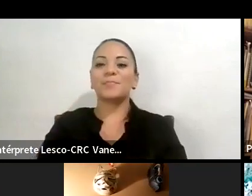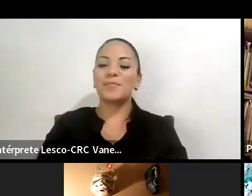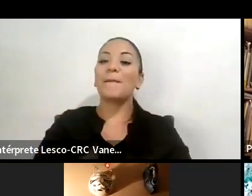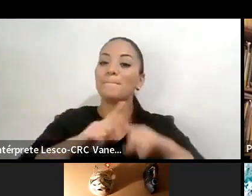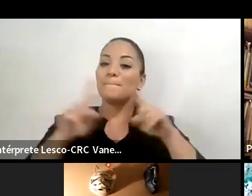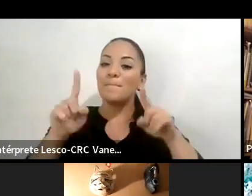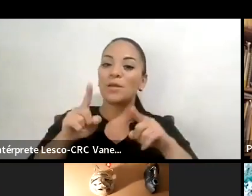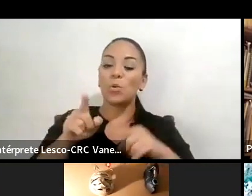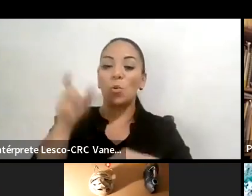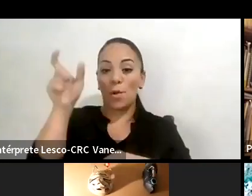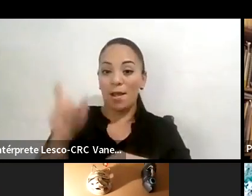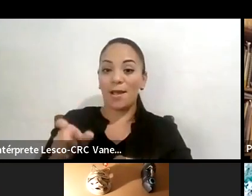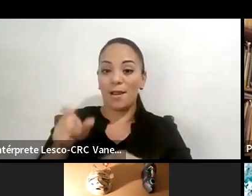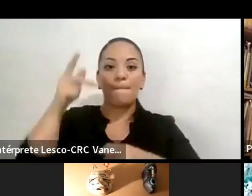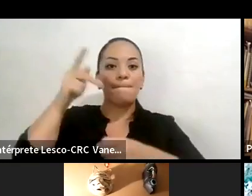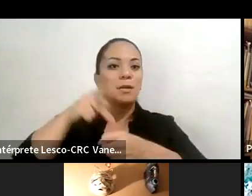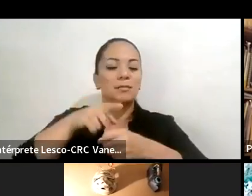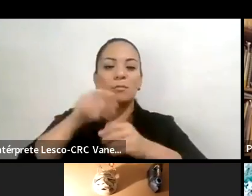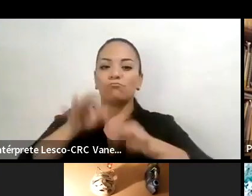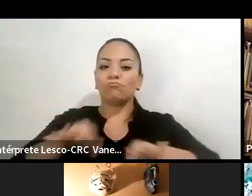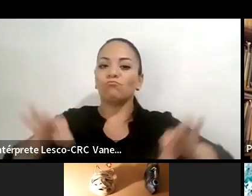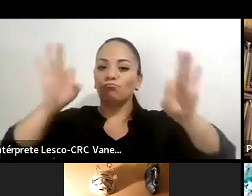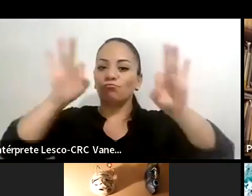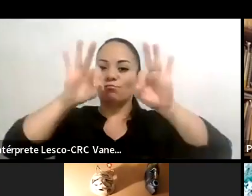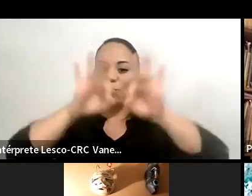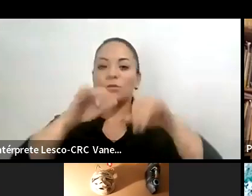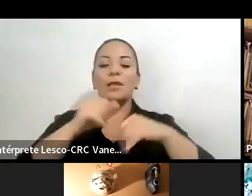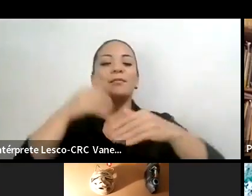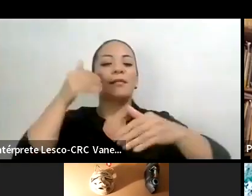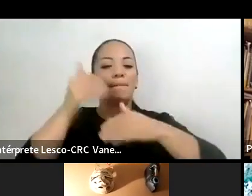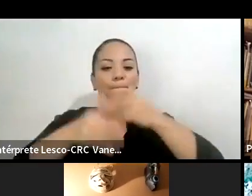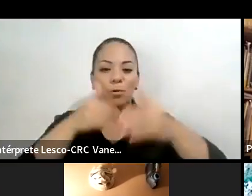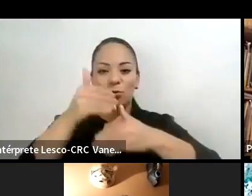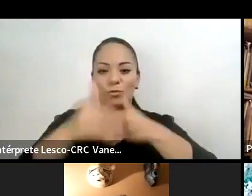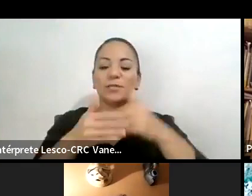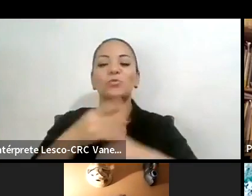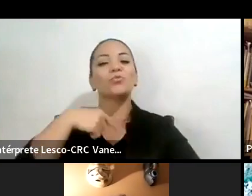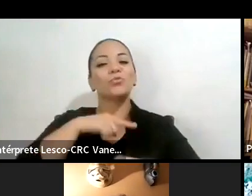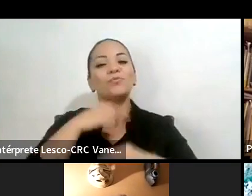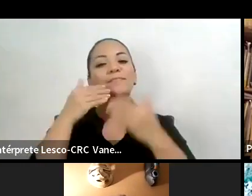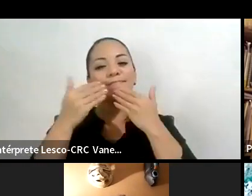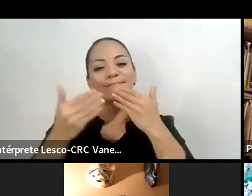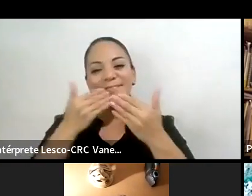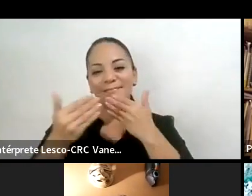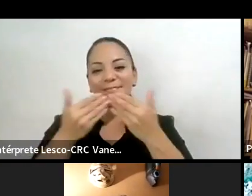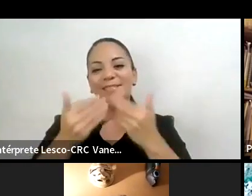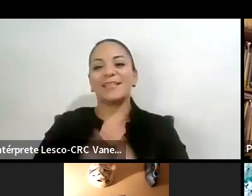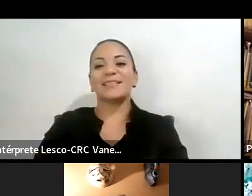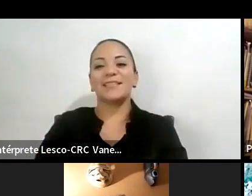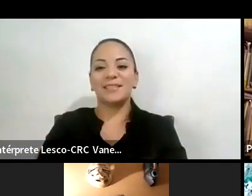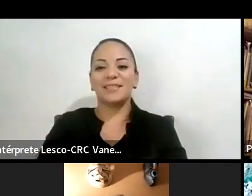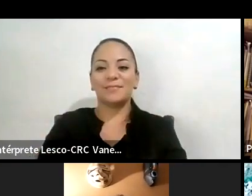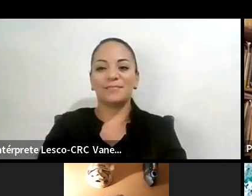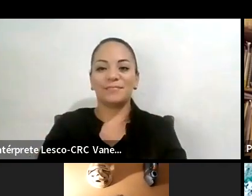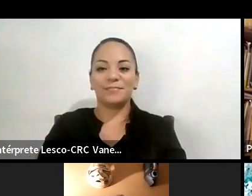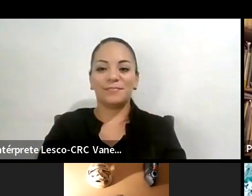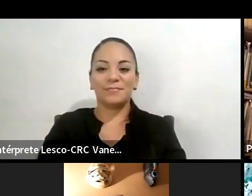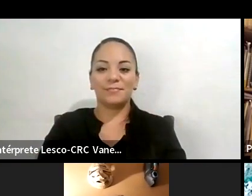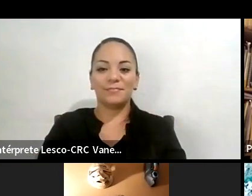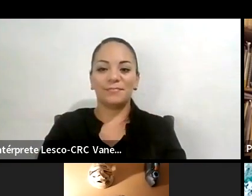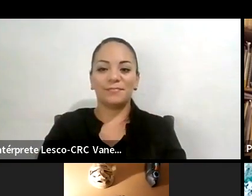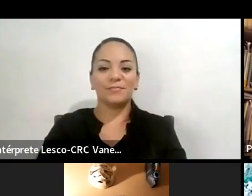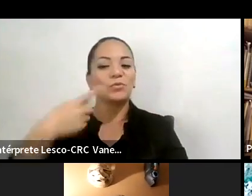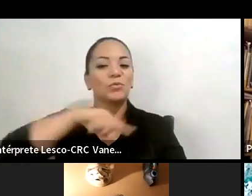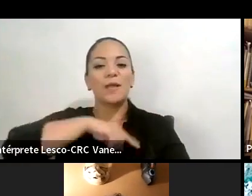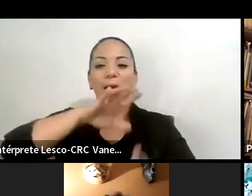participación del compañero fue muy importante en este proceso y estamos muy agradecidas porque pues